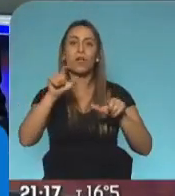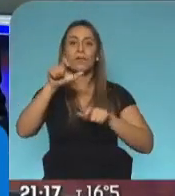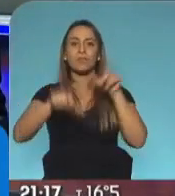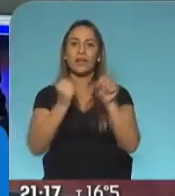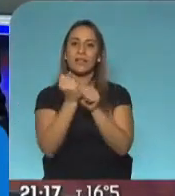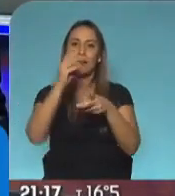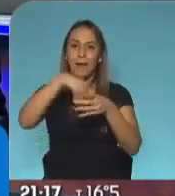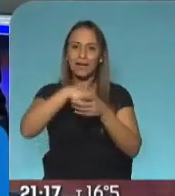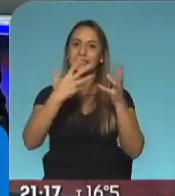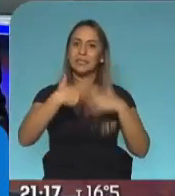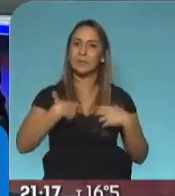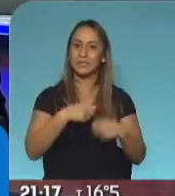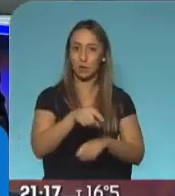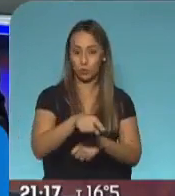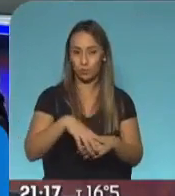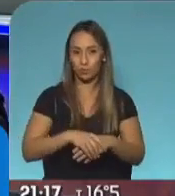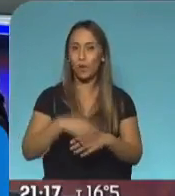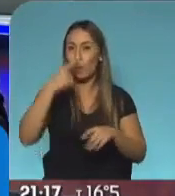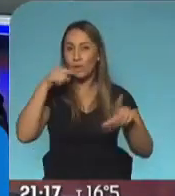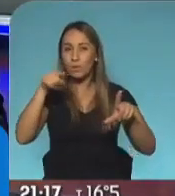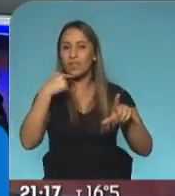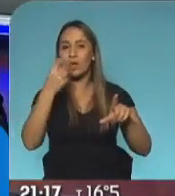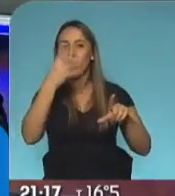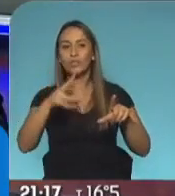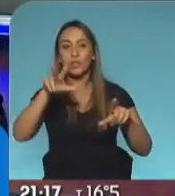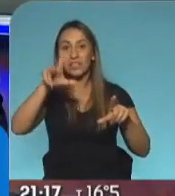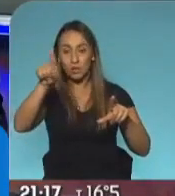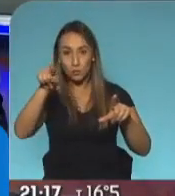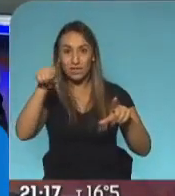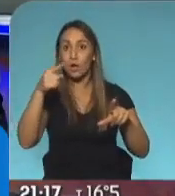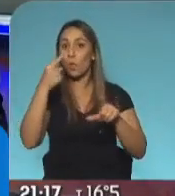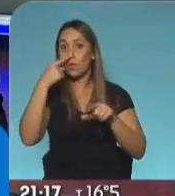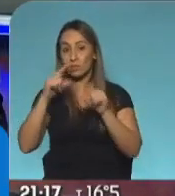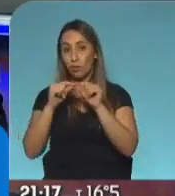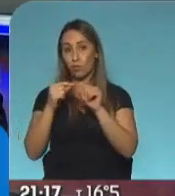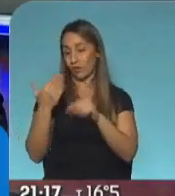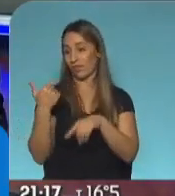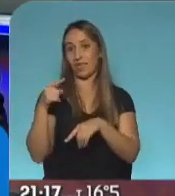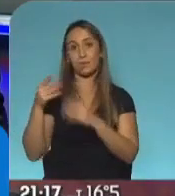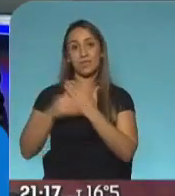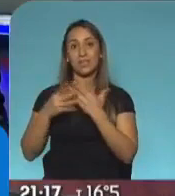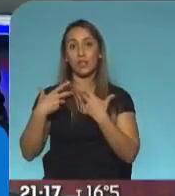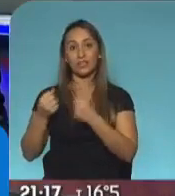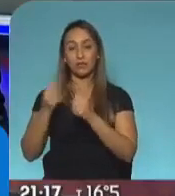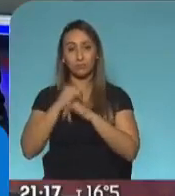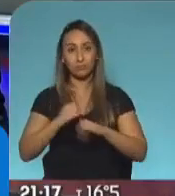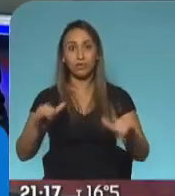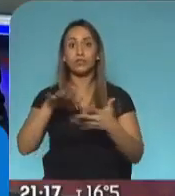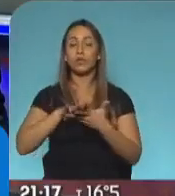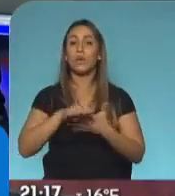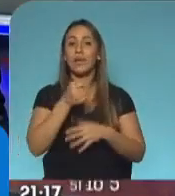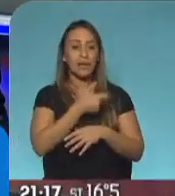el el último palito dice 431 es el último número que vio el ministerio de salud de argentina con respecto al personal de salud